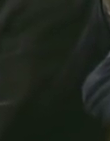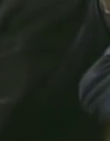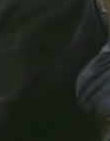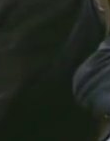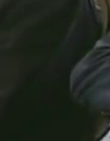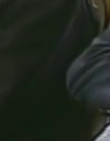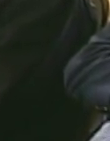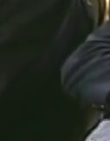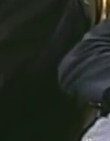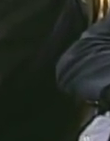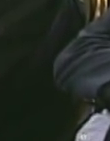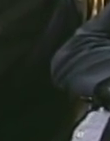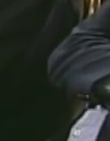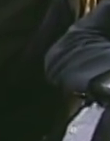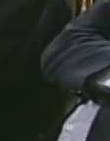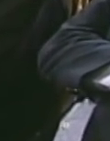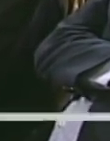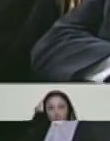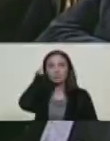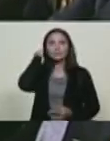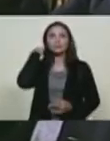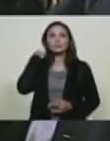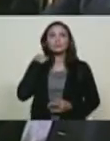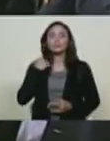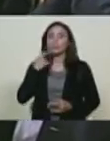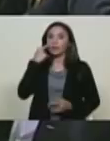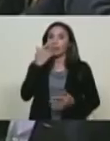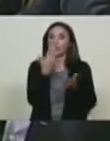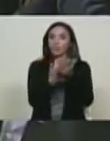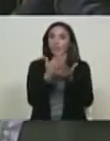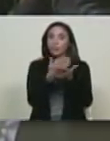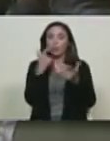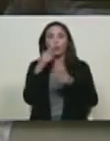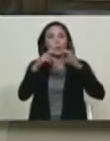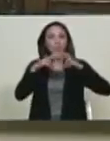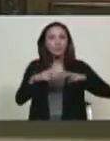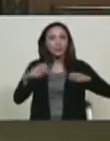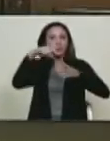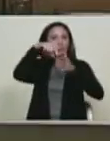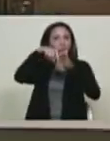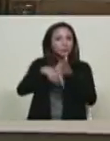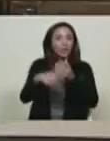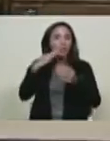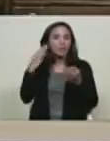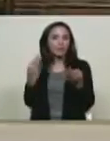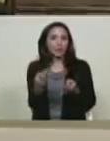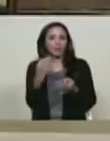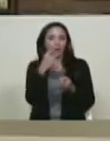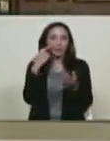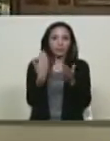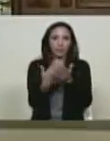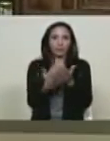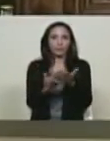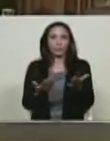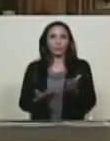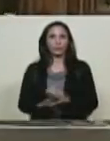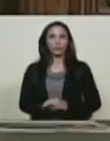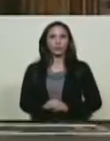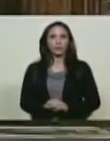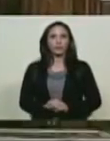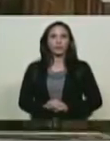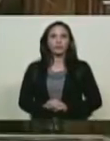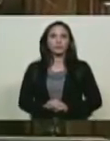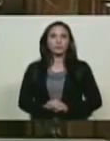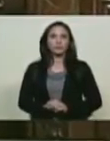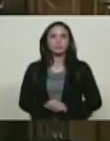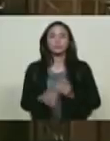Testimonio parte de una investigación que se ha profundizado. Puedo decir, hoy